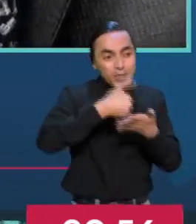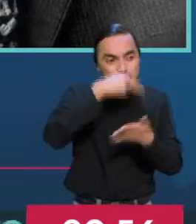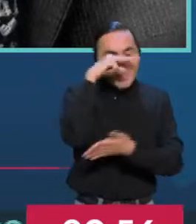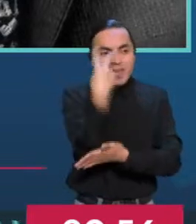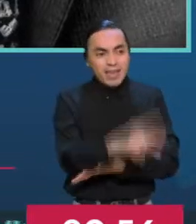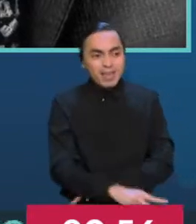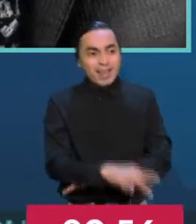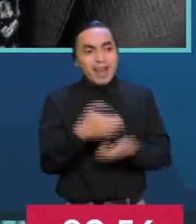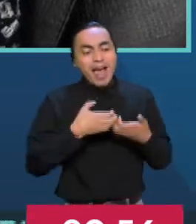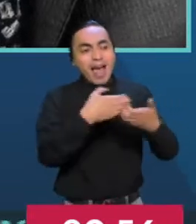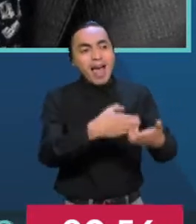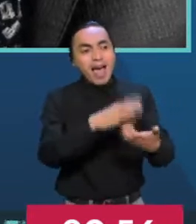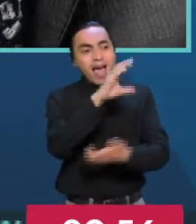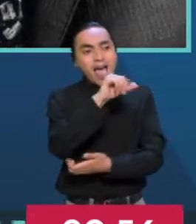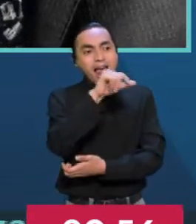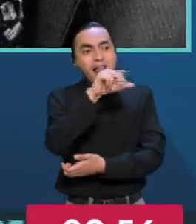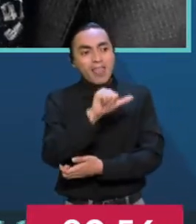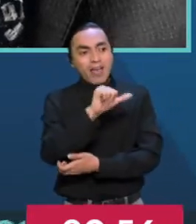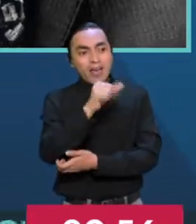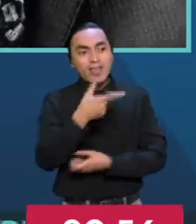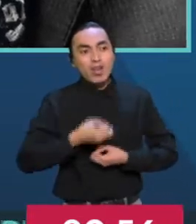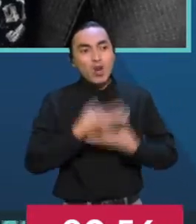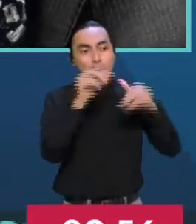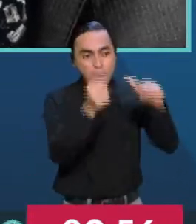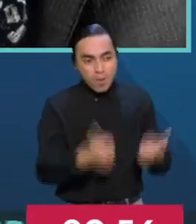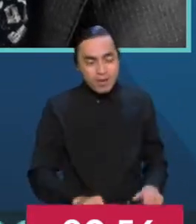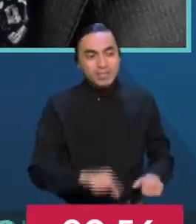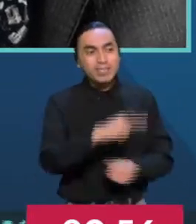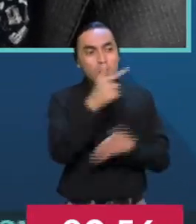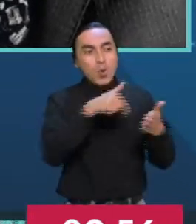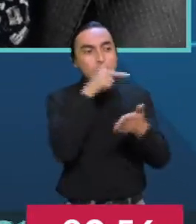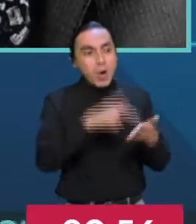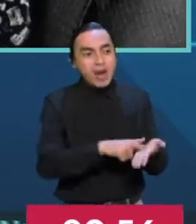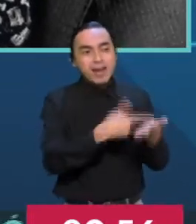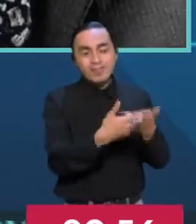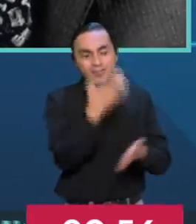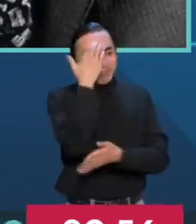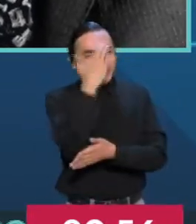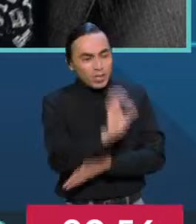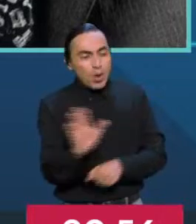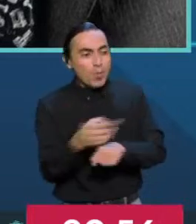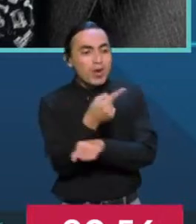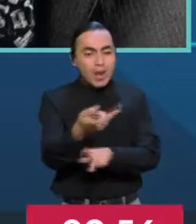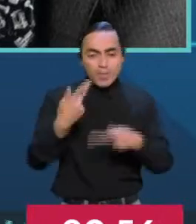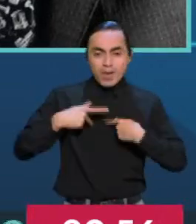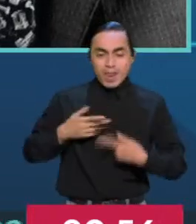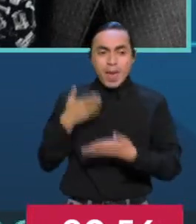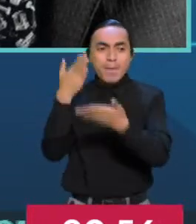de los Poetas. Y es un lugar pues bastante desconocido porque la gente usualmente se va al castillo de